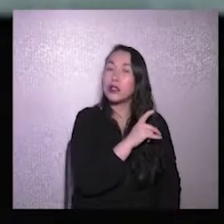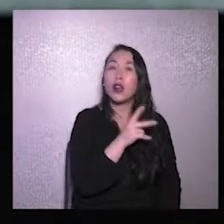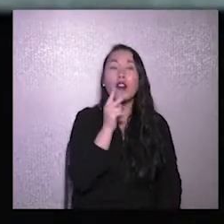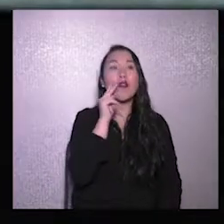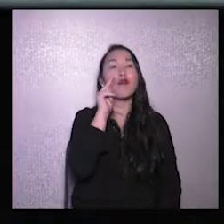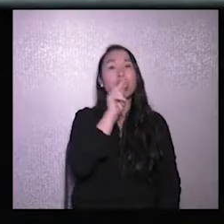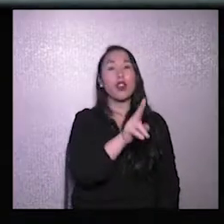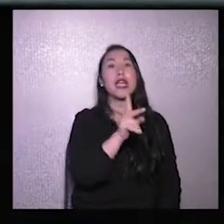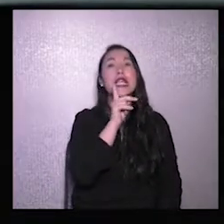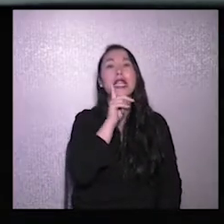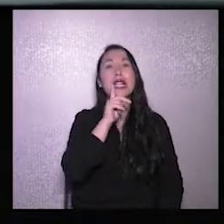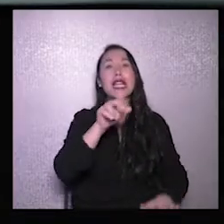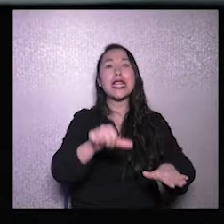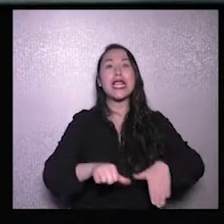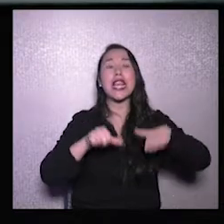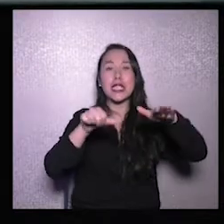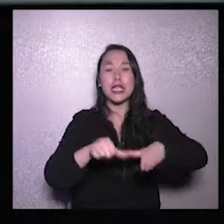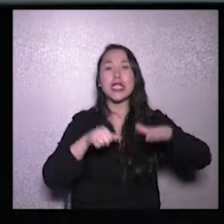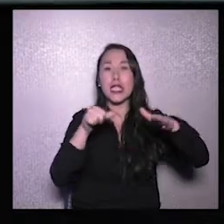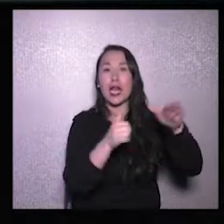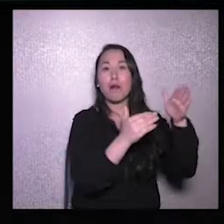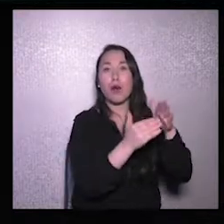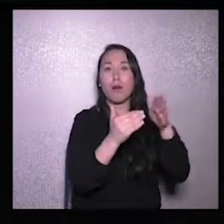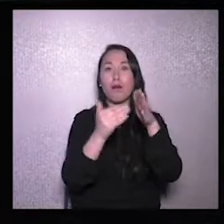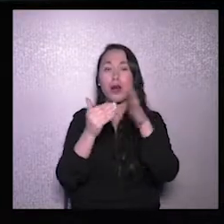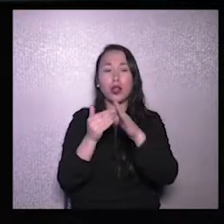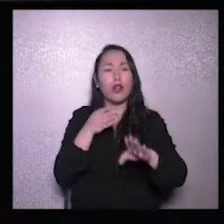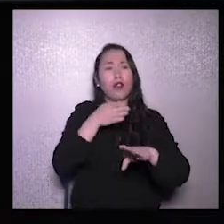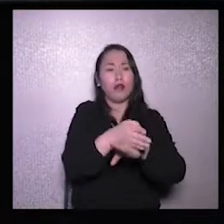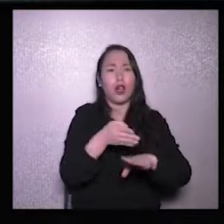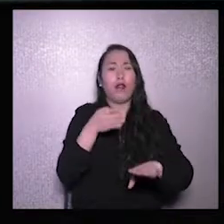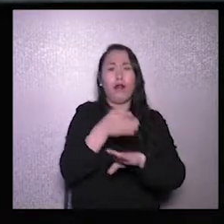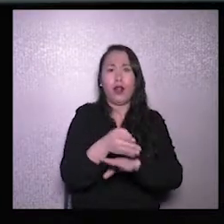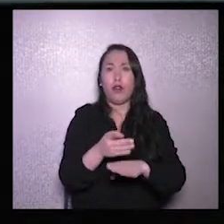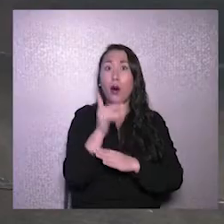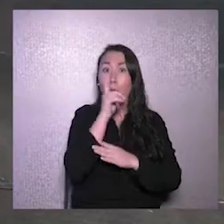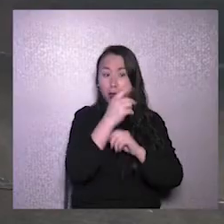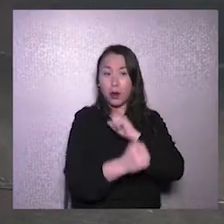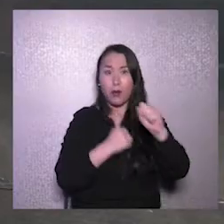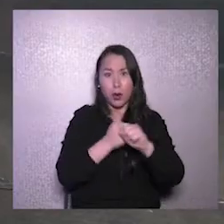veo que tiene 16 episodios de consulta durante el último año.